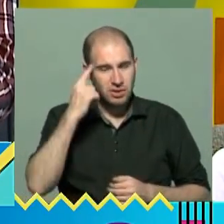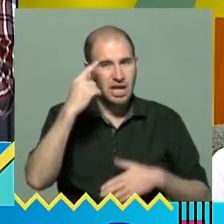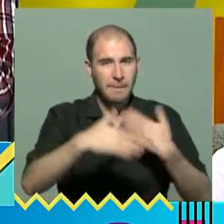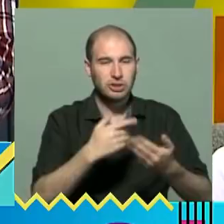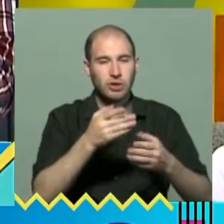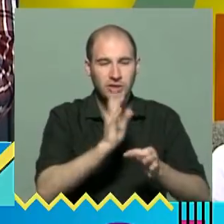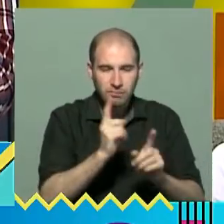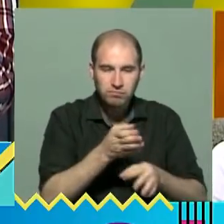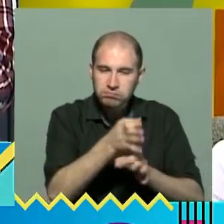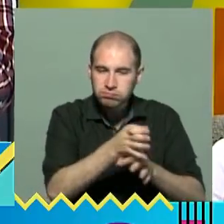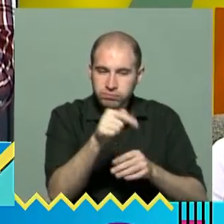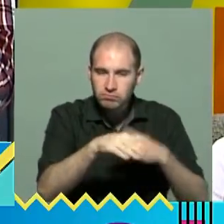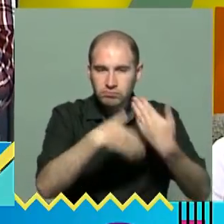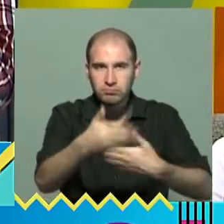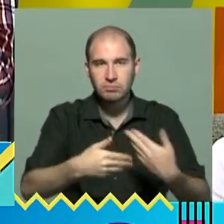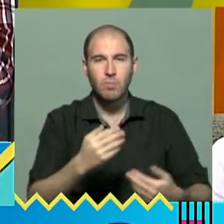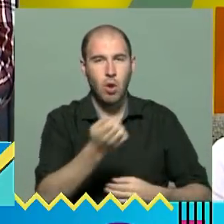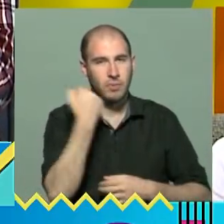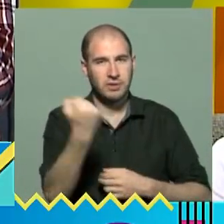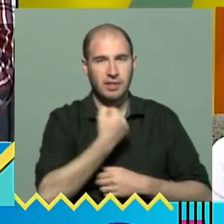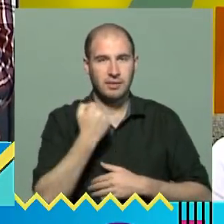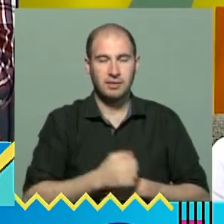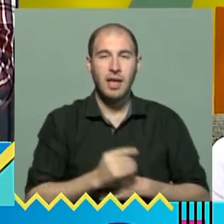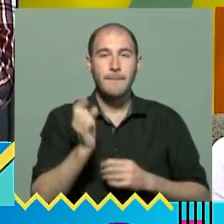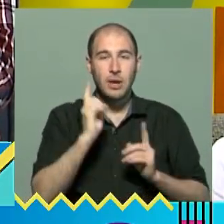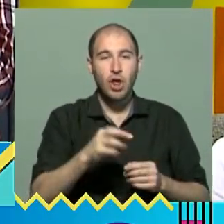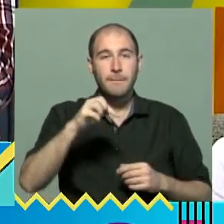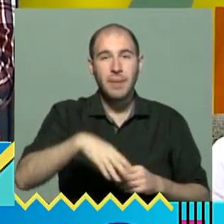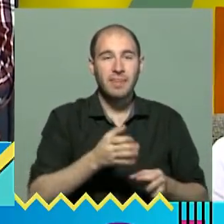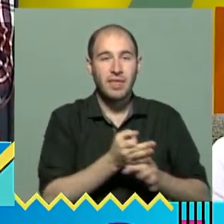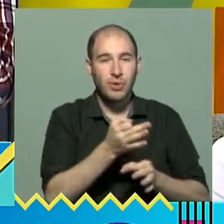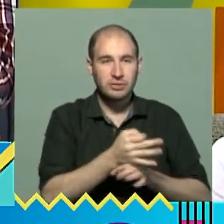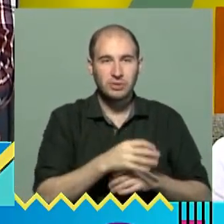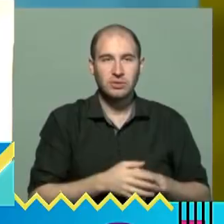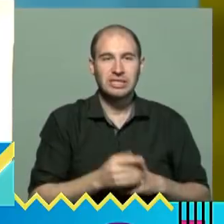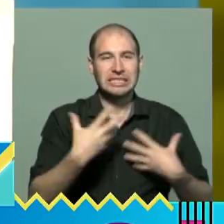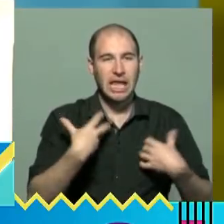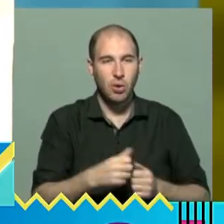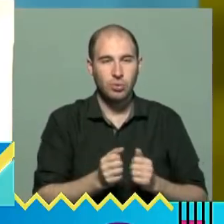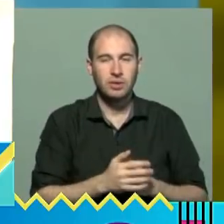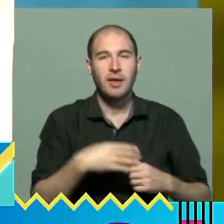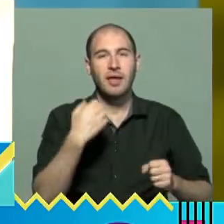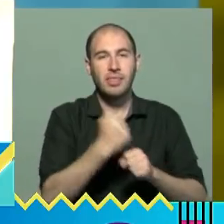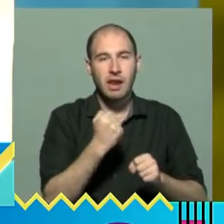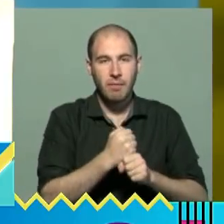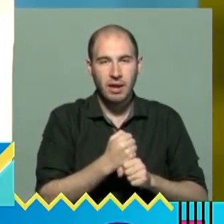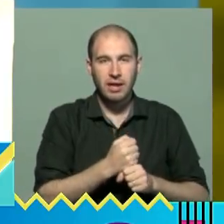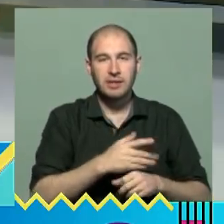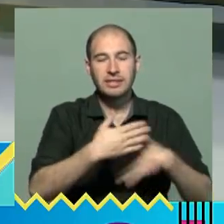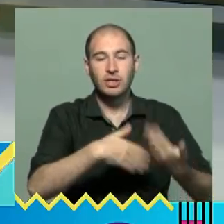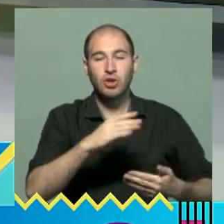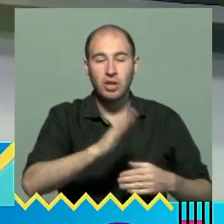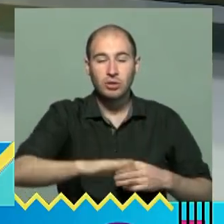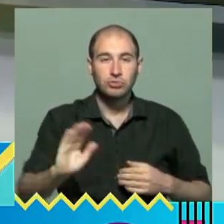a los formadores, que es algo fundamental, y de mejorar las políticas educativas, de salud, de trabajar por todo el desarrollo de